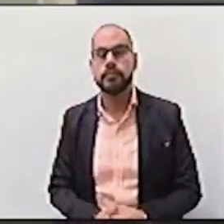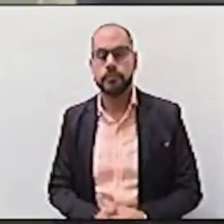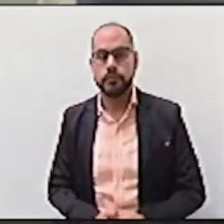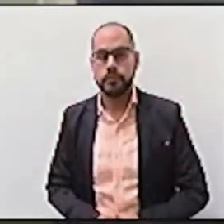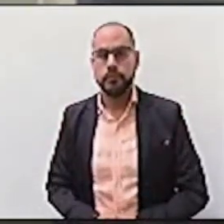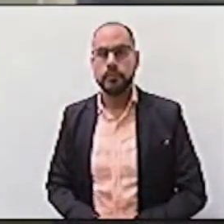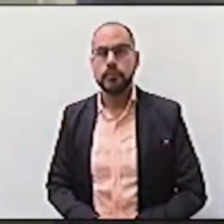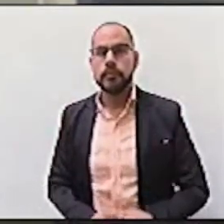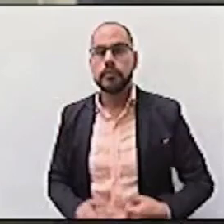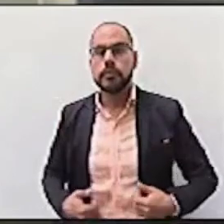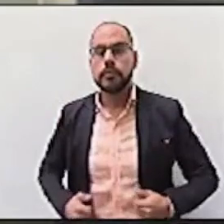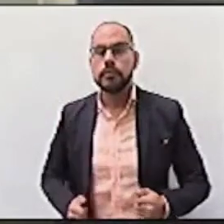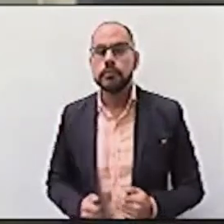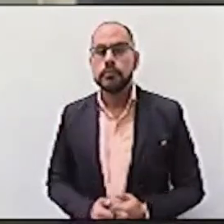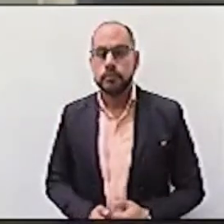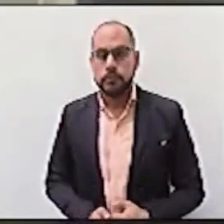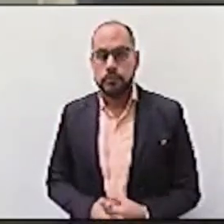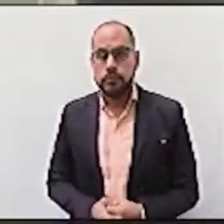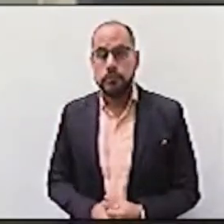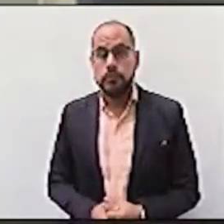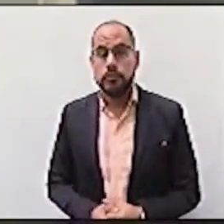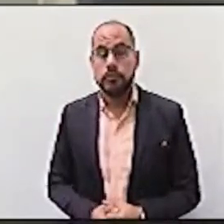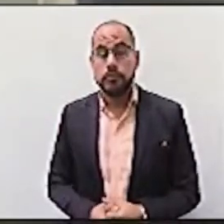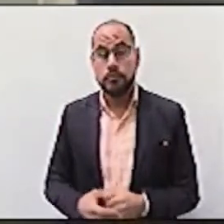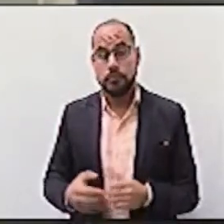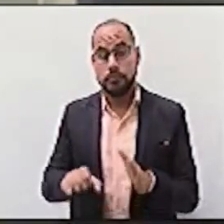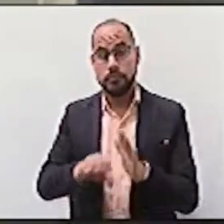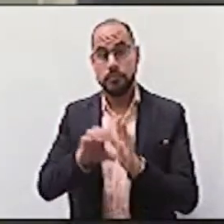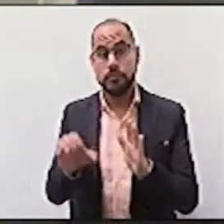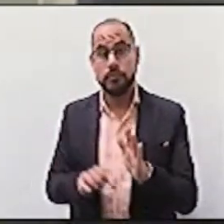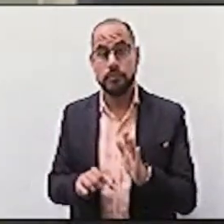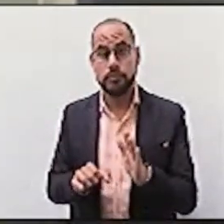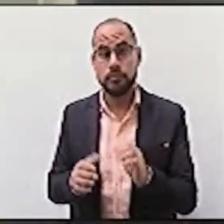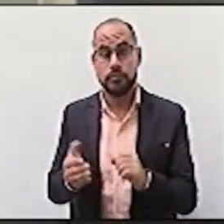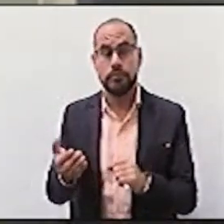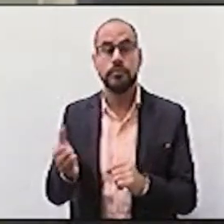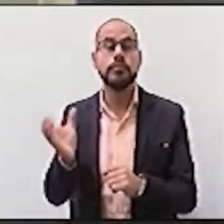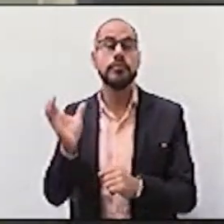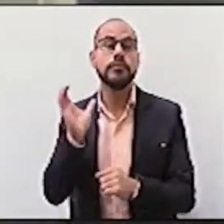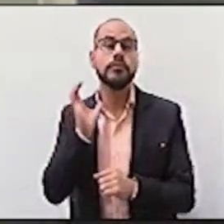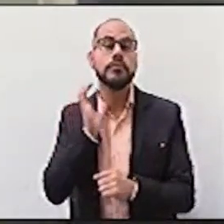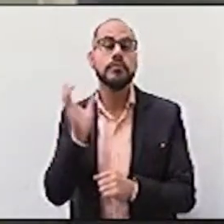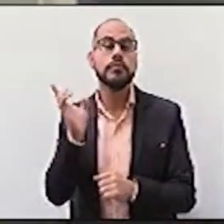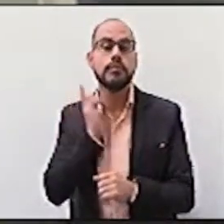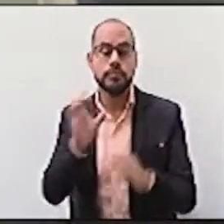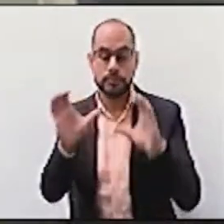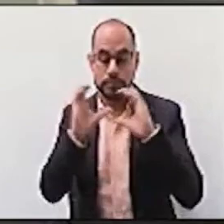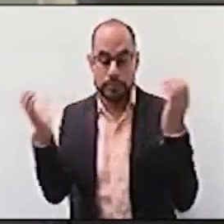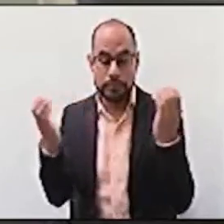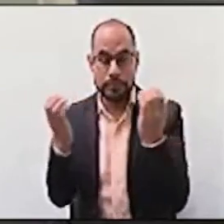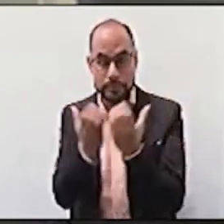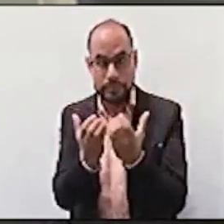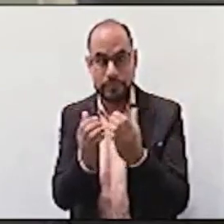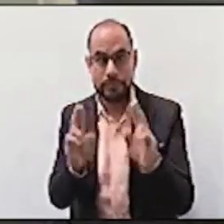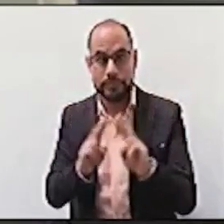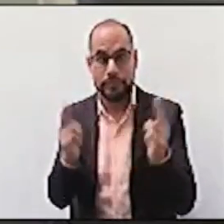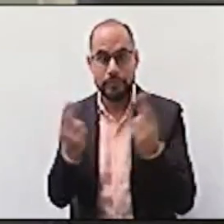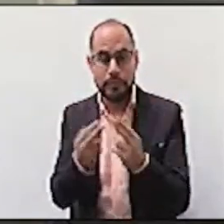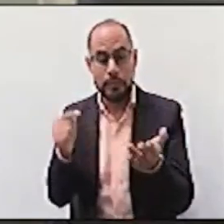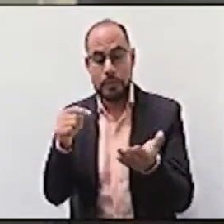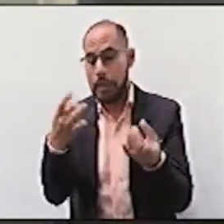era que se avisaba del Congreso de la Unión que ya estaba la